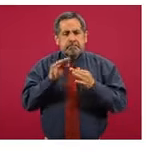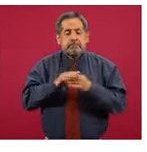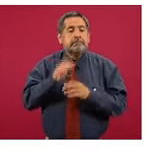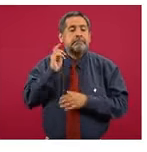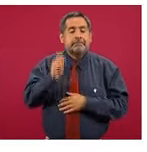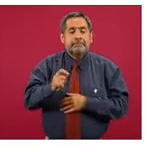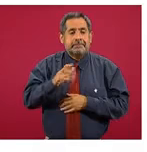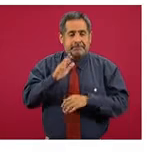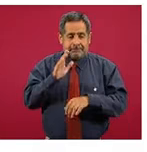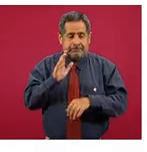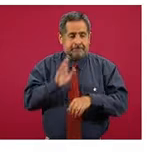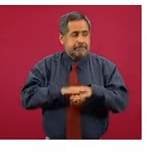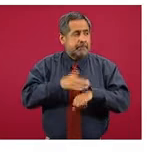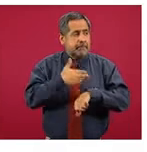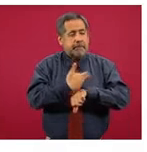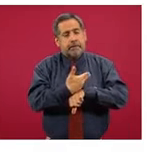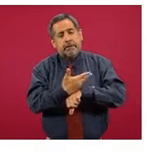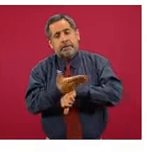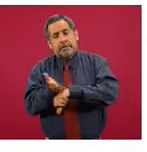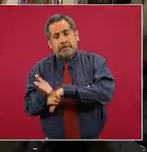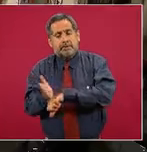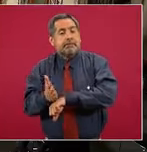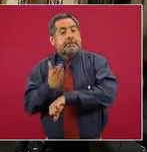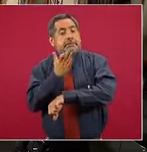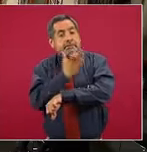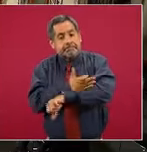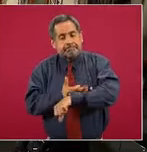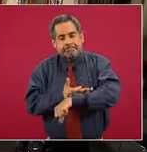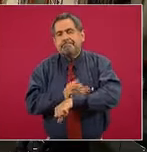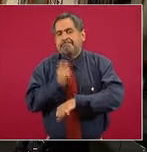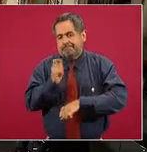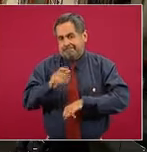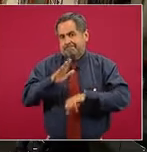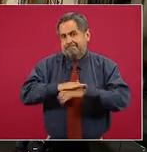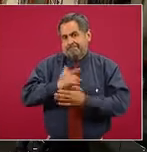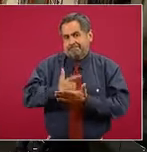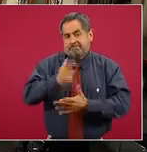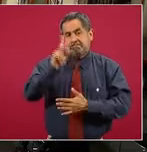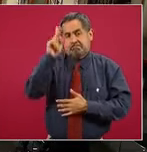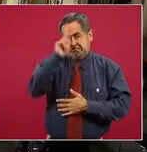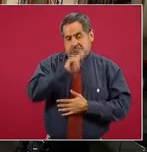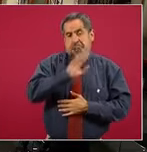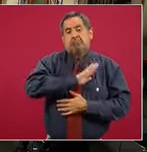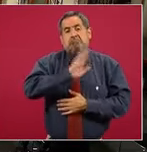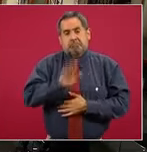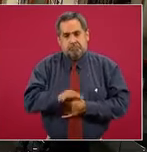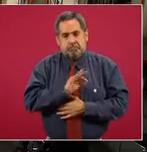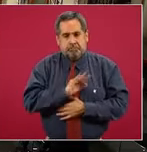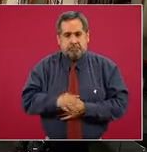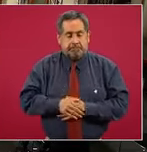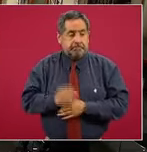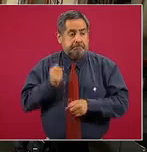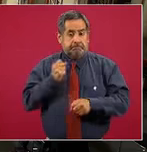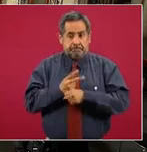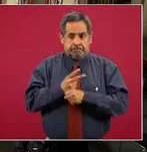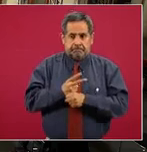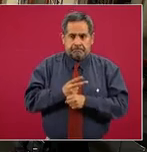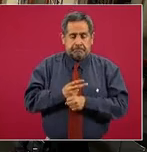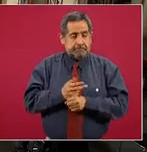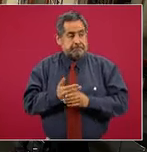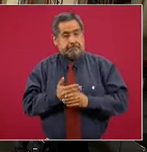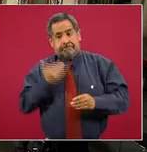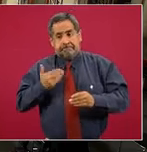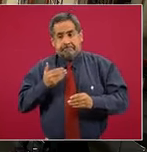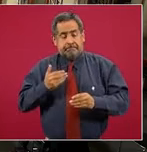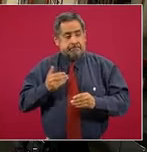más días promedio de atención, mayor es la letalidad. Esa es la letalidad de todo el periodo. Ya el doctor José